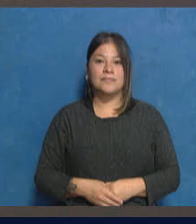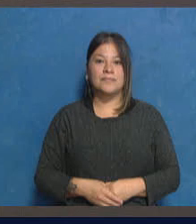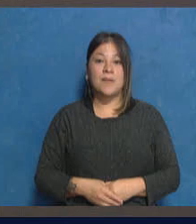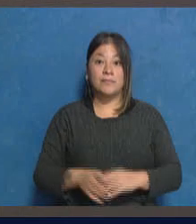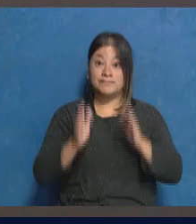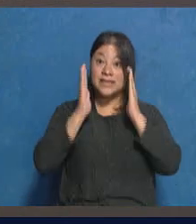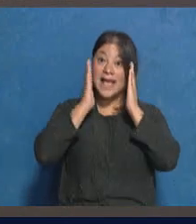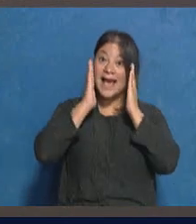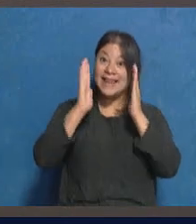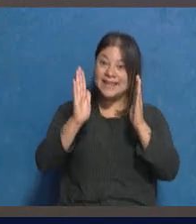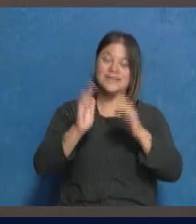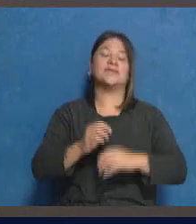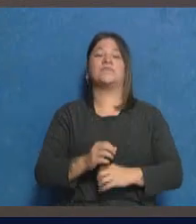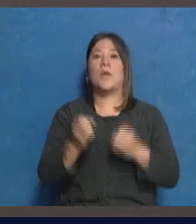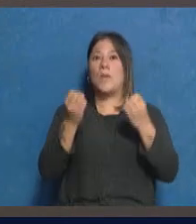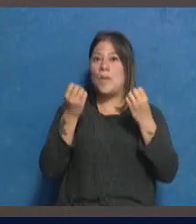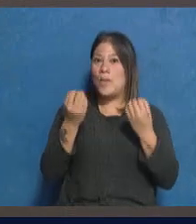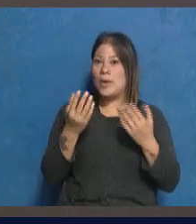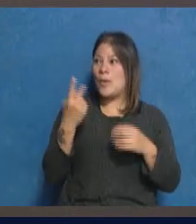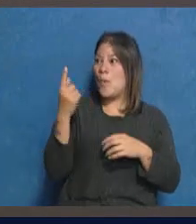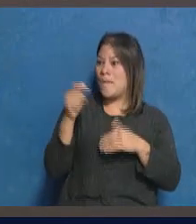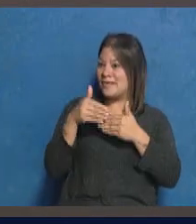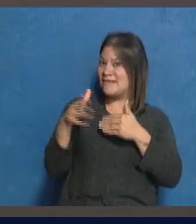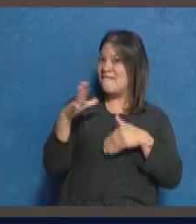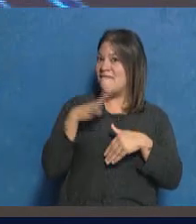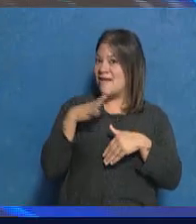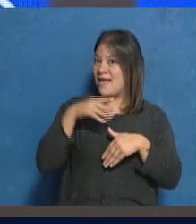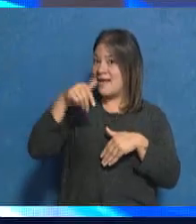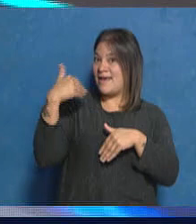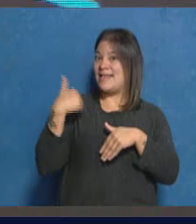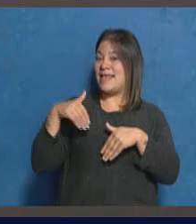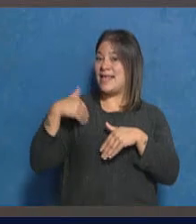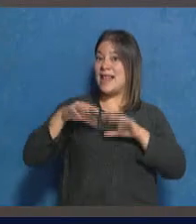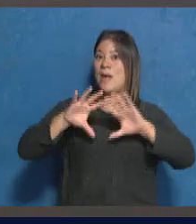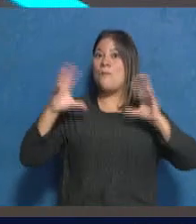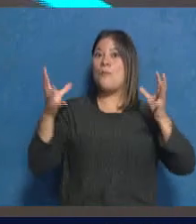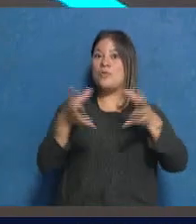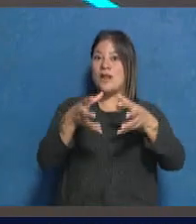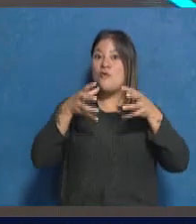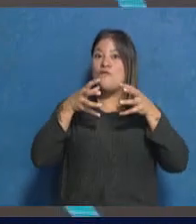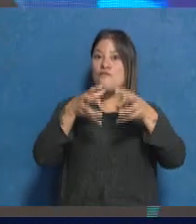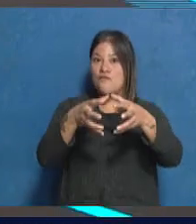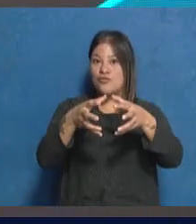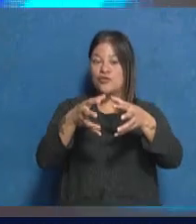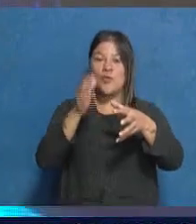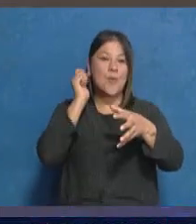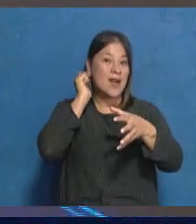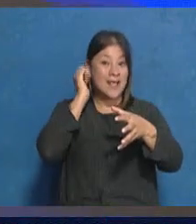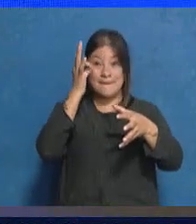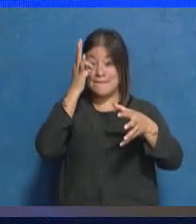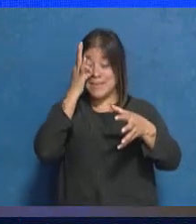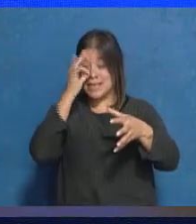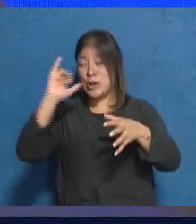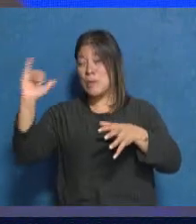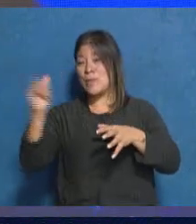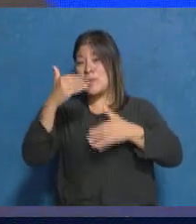Bueno, atención, porque dentro de exactamente un mes se va a desarrollar en la Argentina el Mundial de Sub-20. Los mejores jugadores del mundo,